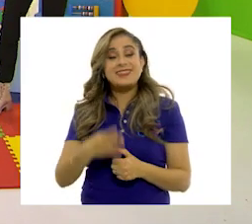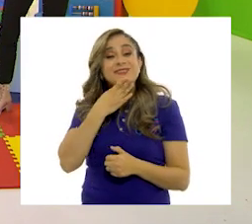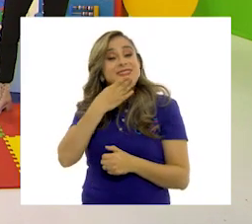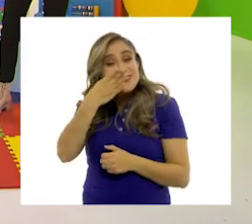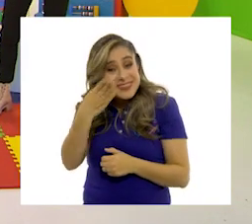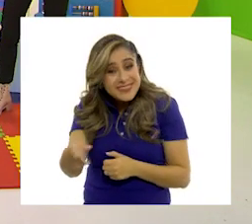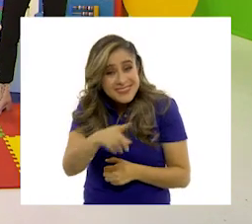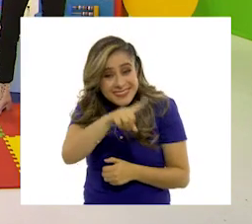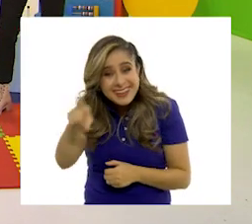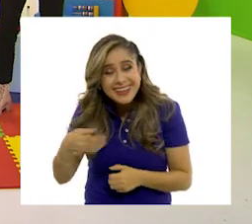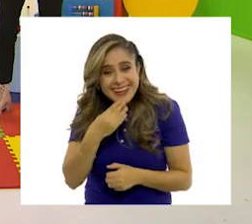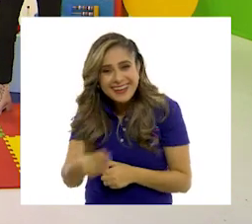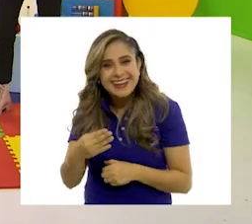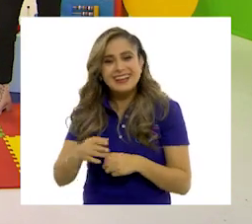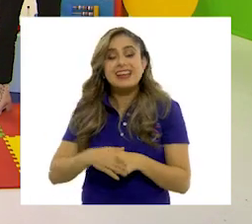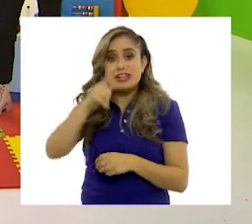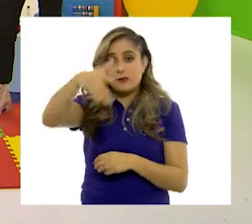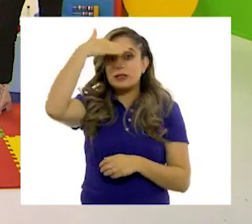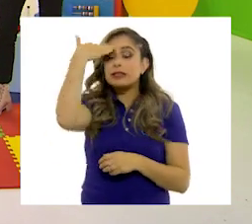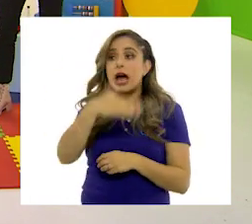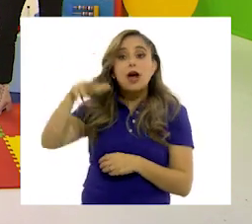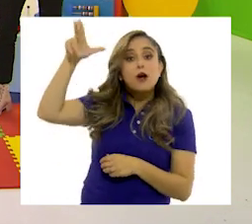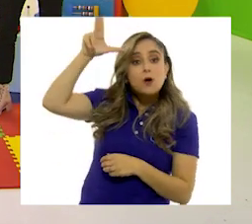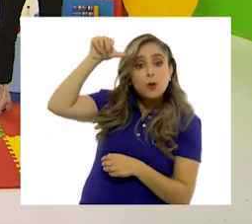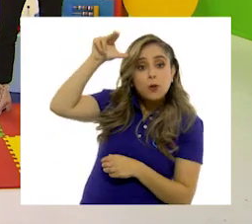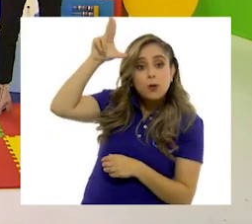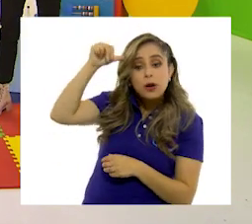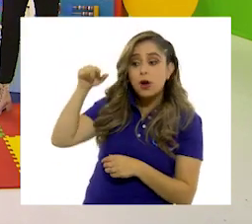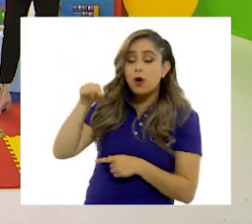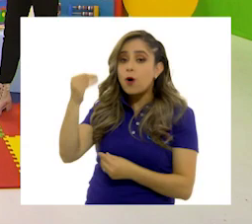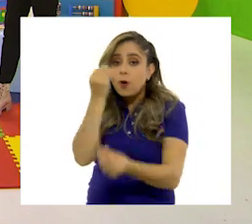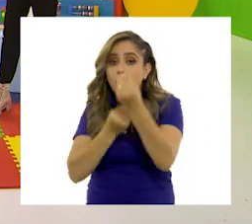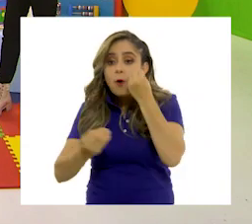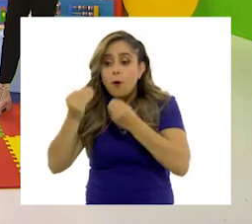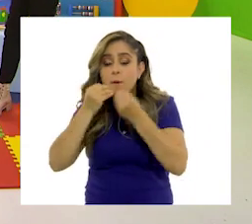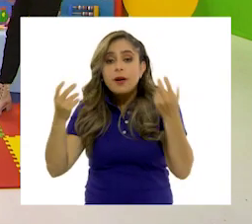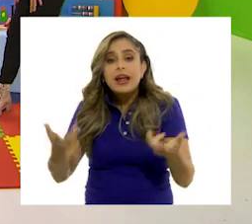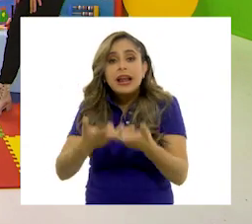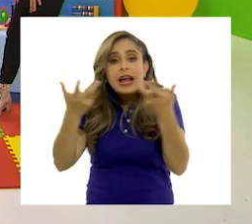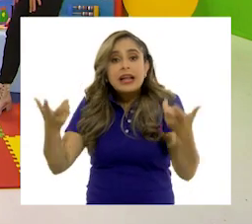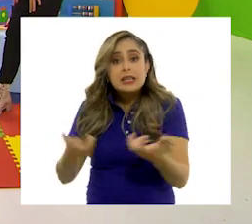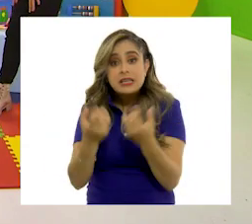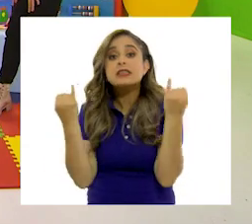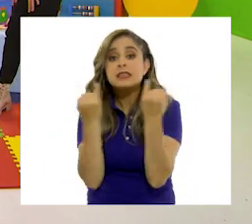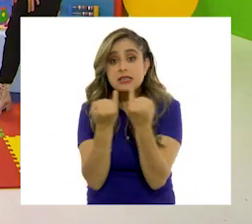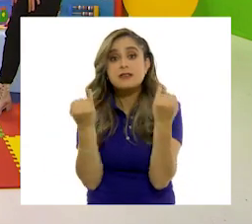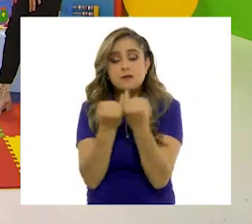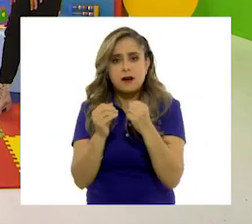muy bien. ¿Sabían que el conejito también comía lechuga? ¿Qué?